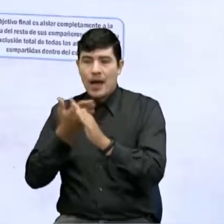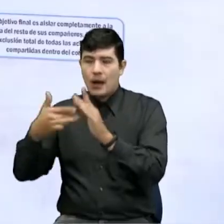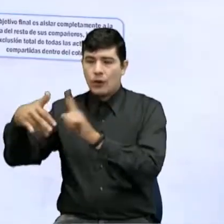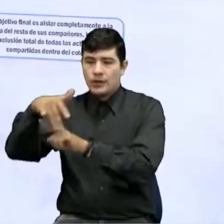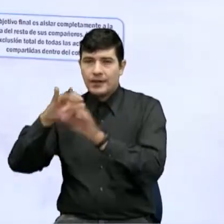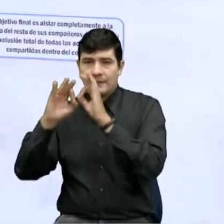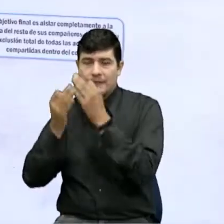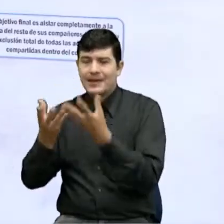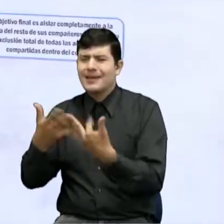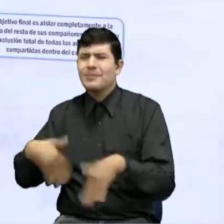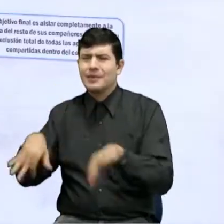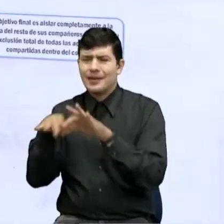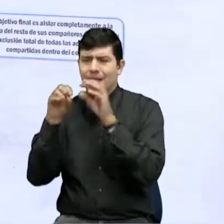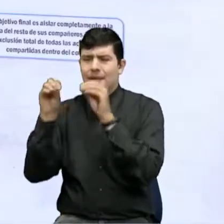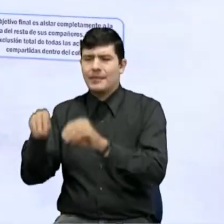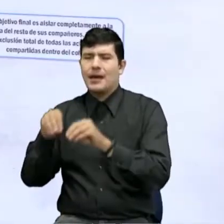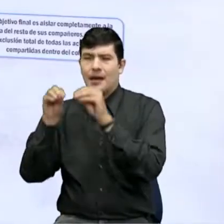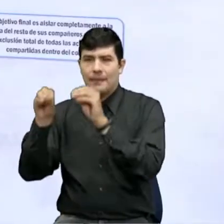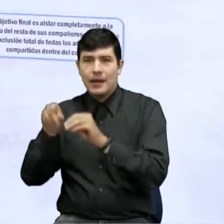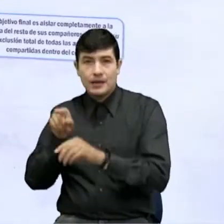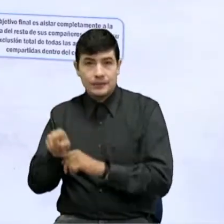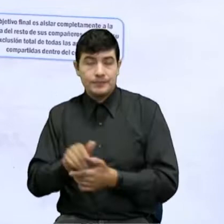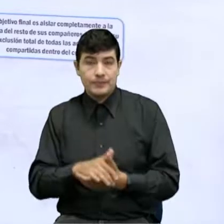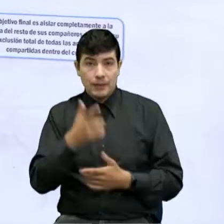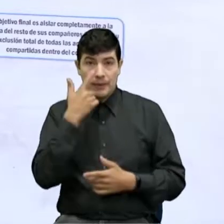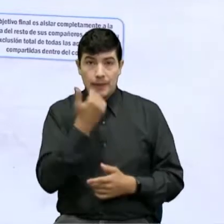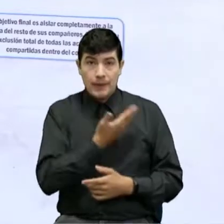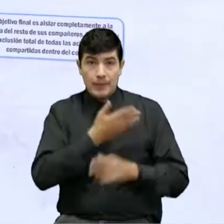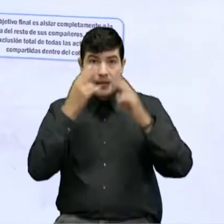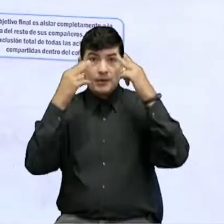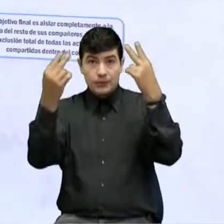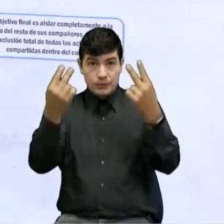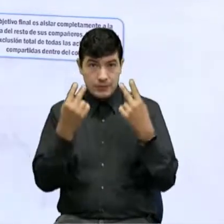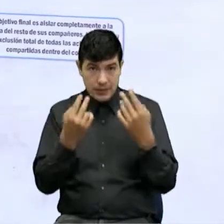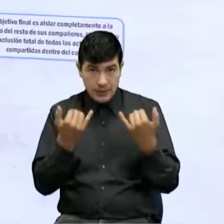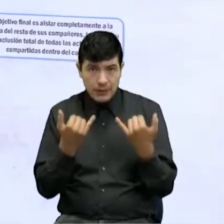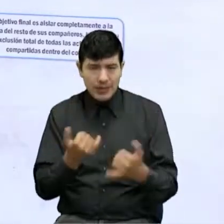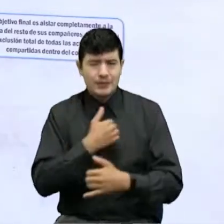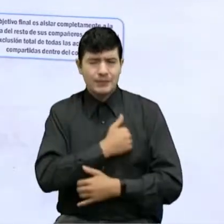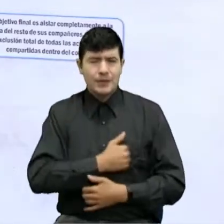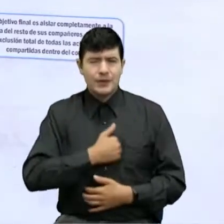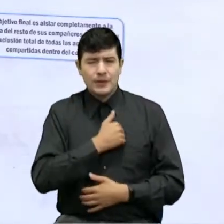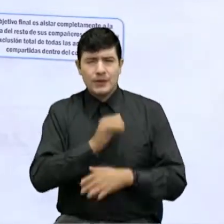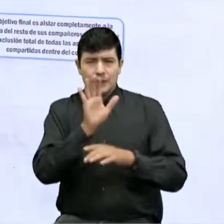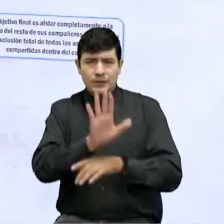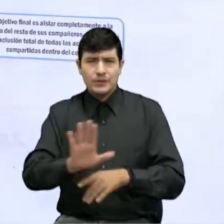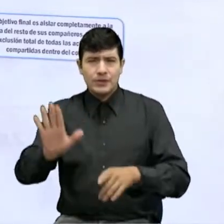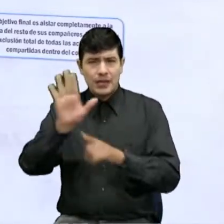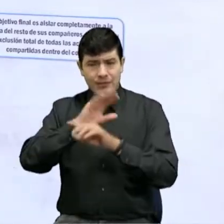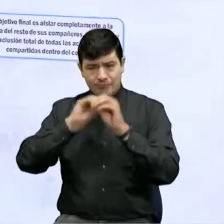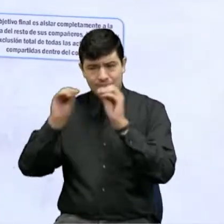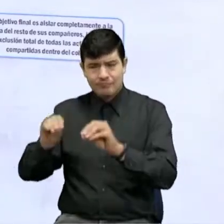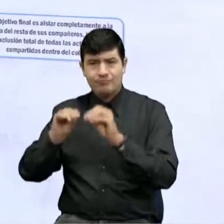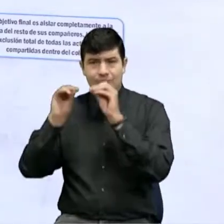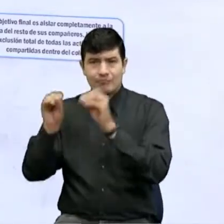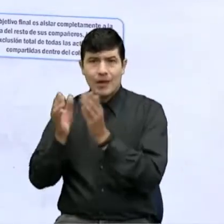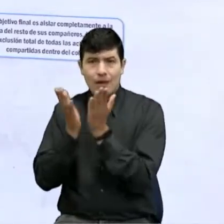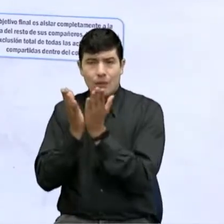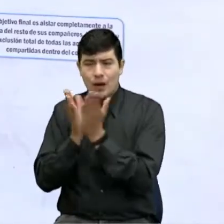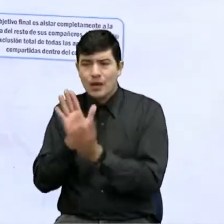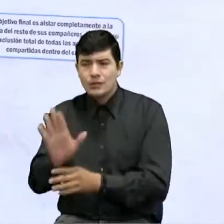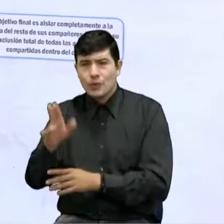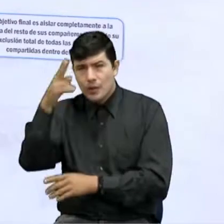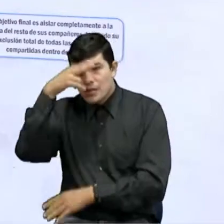fundamental. O sea, papitos que nos escuchan, que nos ven a través de estos medios, por favor, eduquemos a nuestros hijos en esos